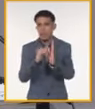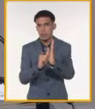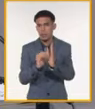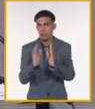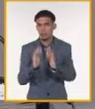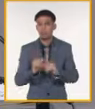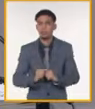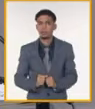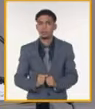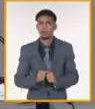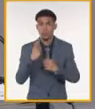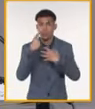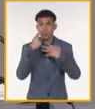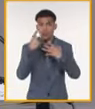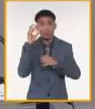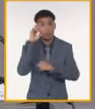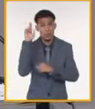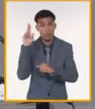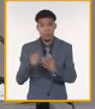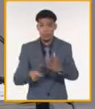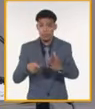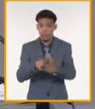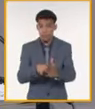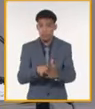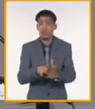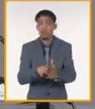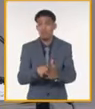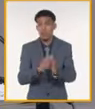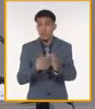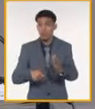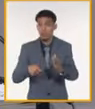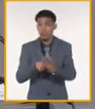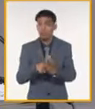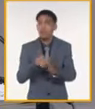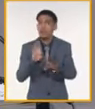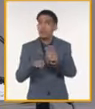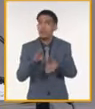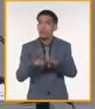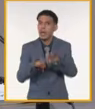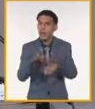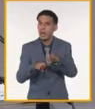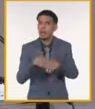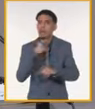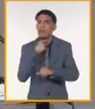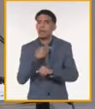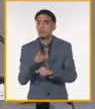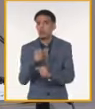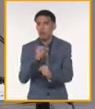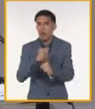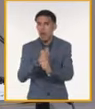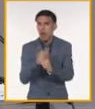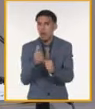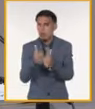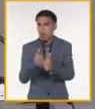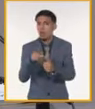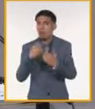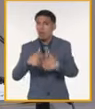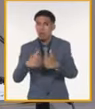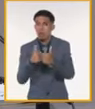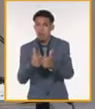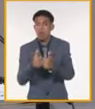También tenemos que recordar que el impuesto se genera se devenga según eh se obtiene una ganancia se obtiene una riqueza si no hay